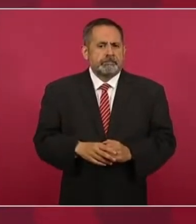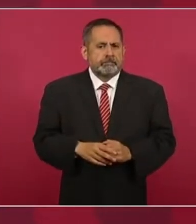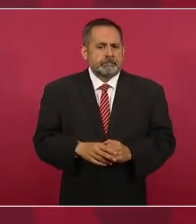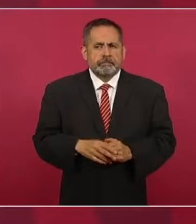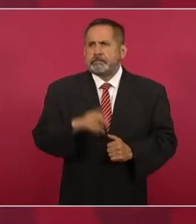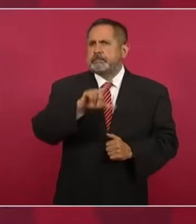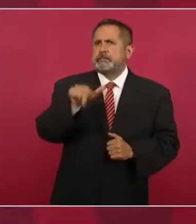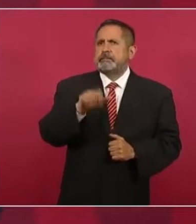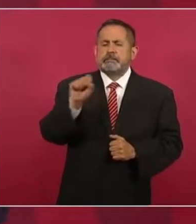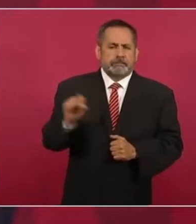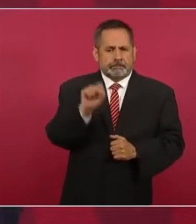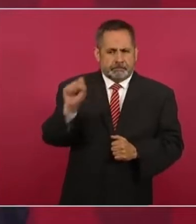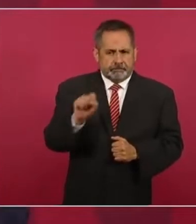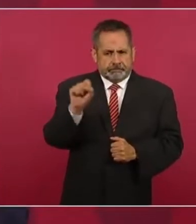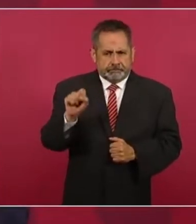El sábado